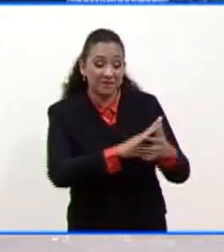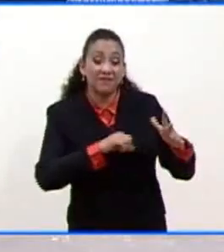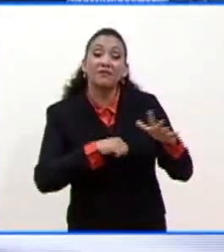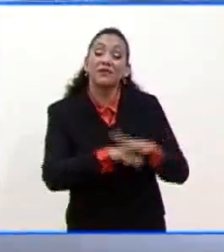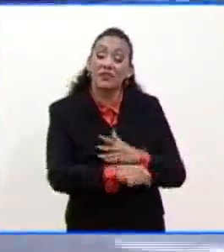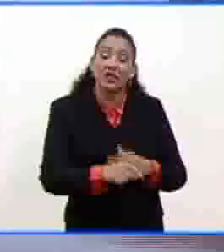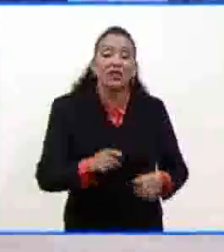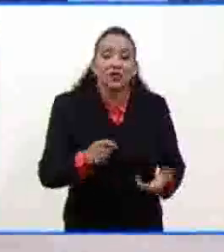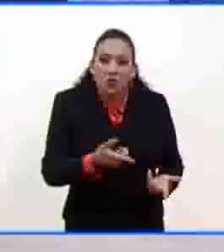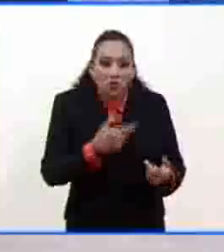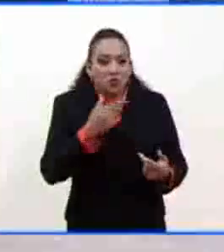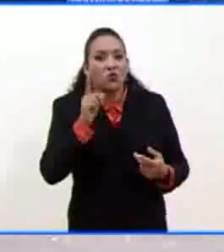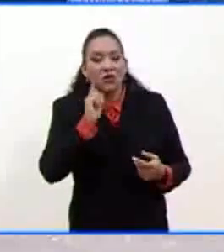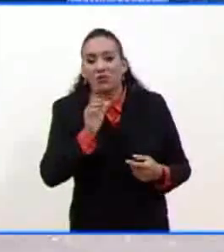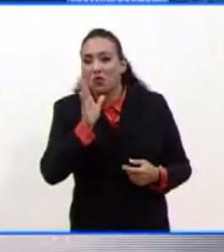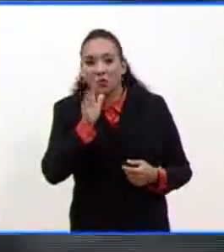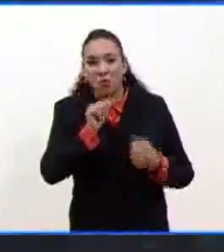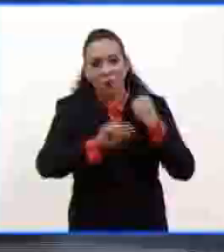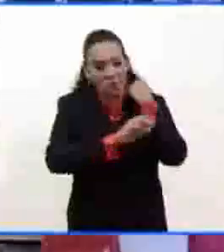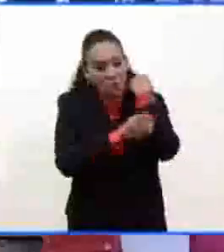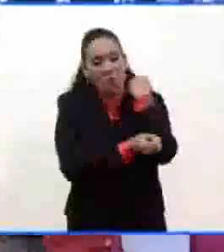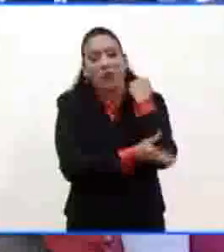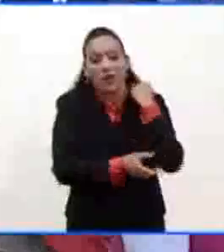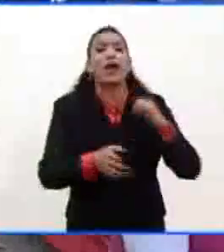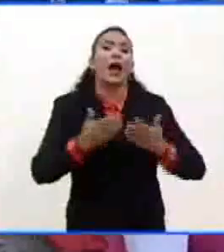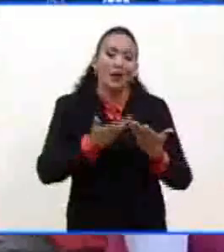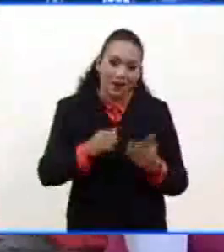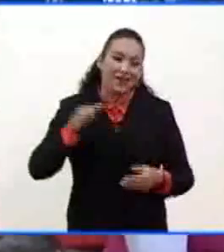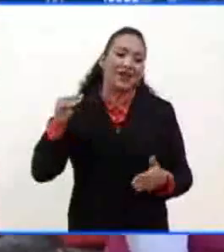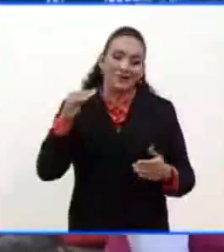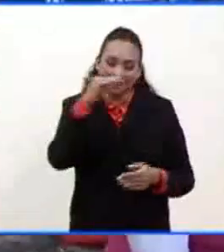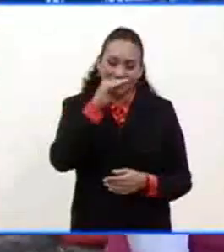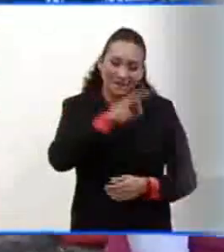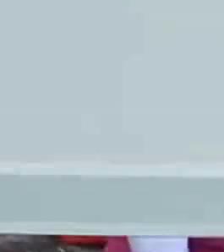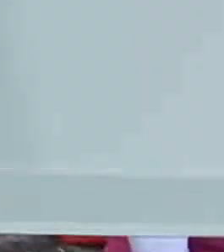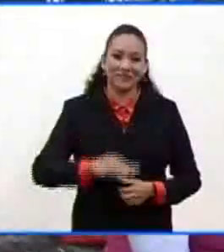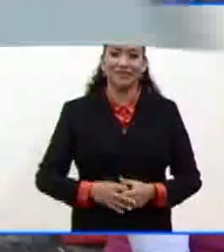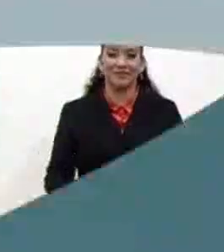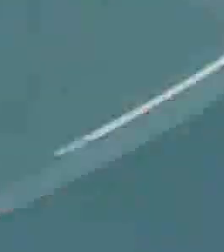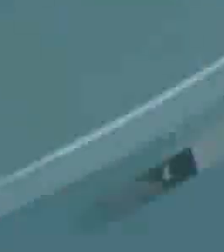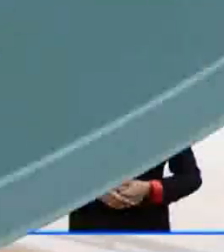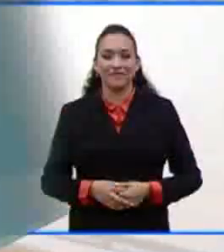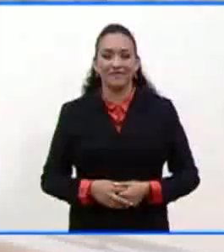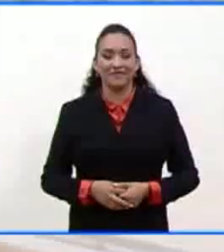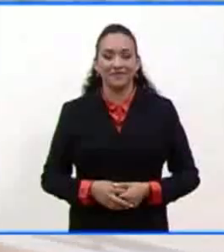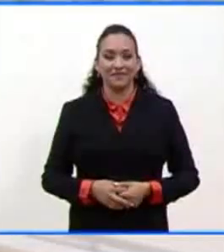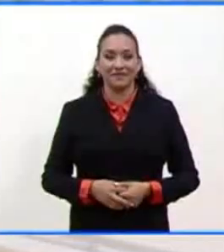al aborto voluntario de forma segura, universal y gratuita.